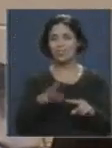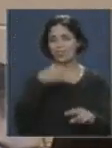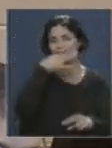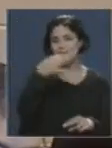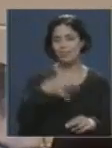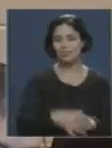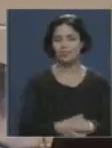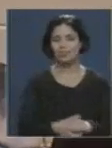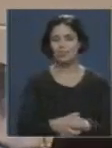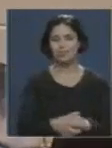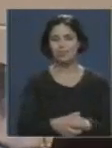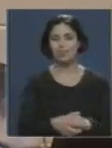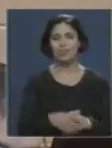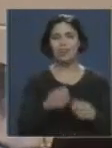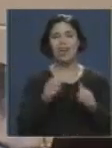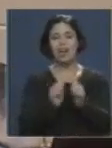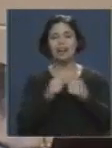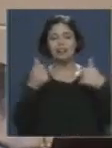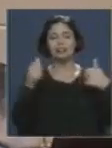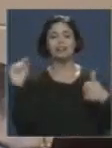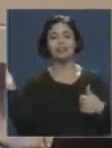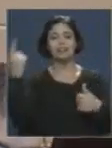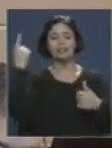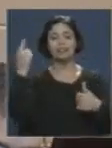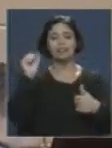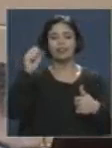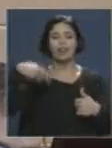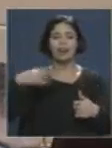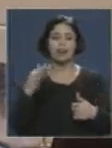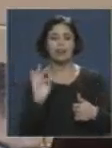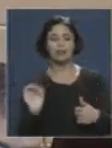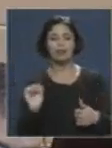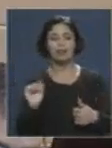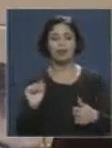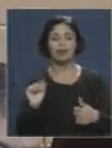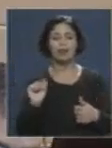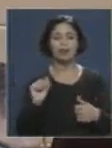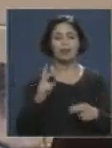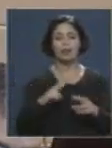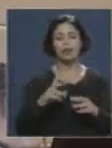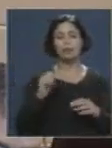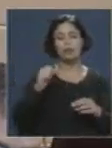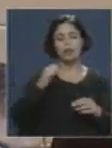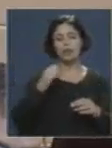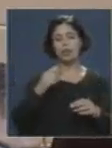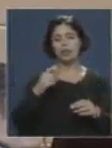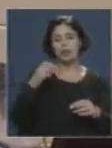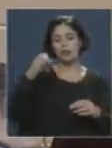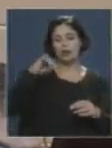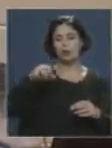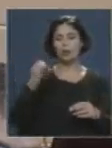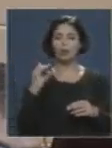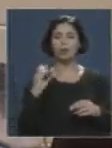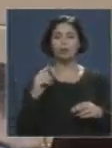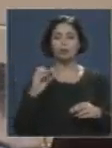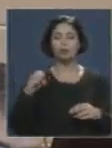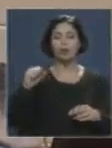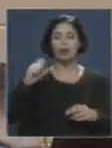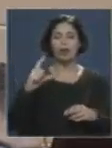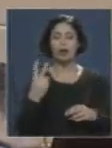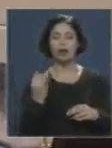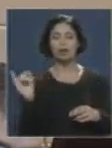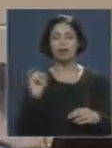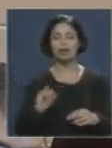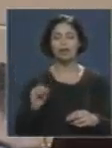referencia, a la Directiva Nacional de la ANFA, presidida por Justo Álvarez, hombre de la región